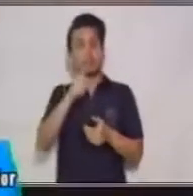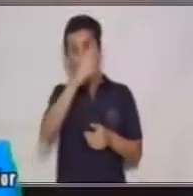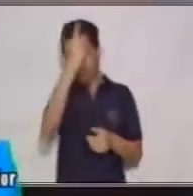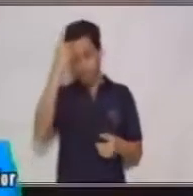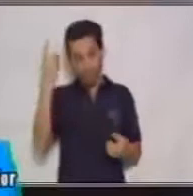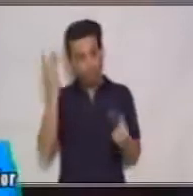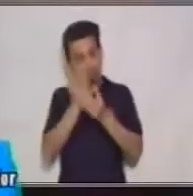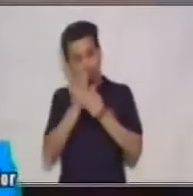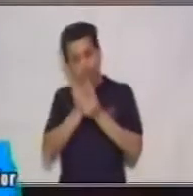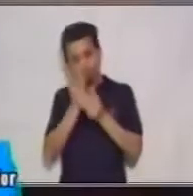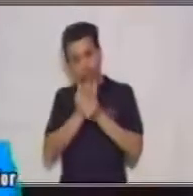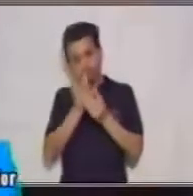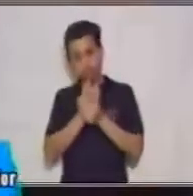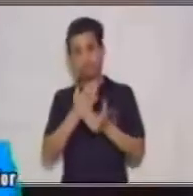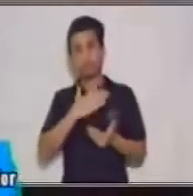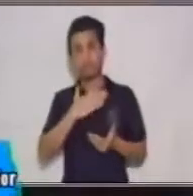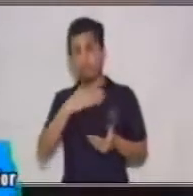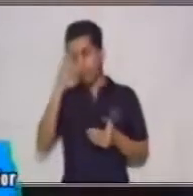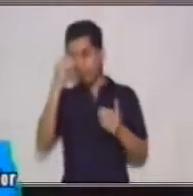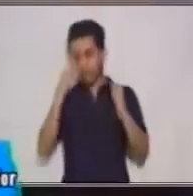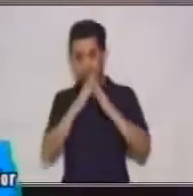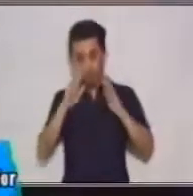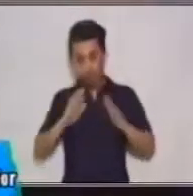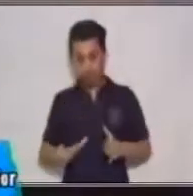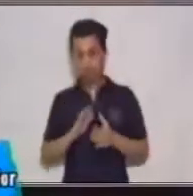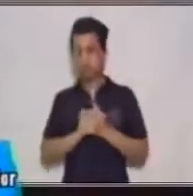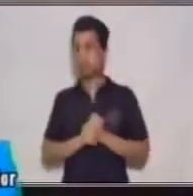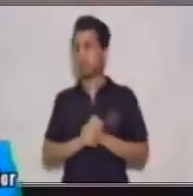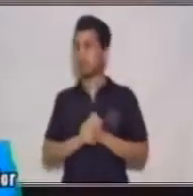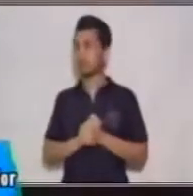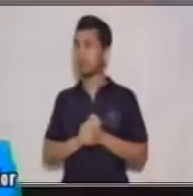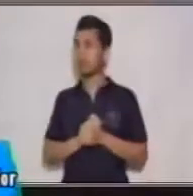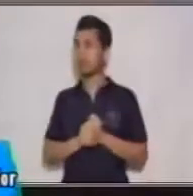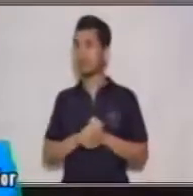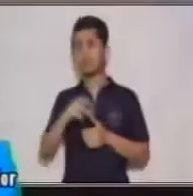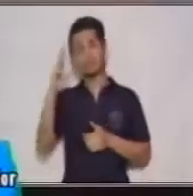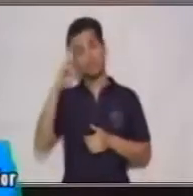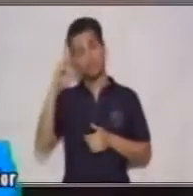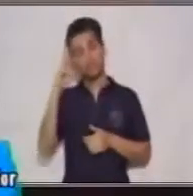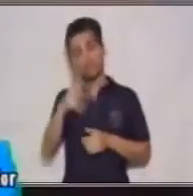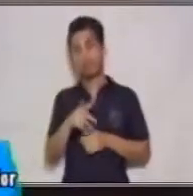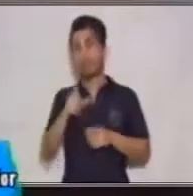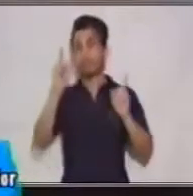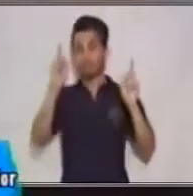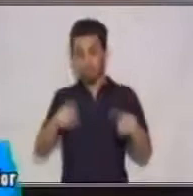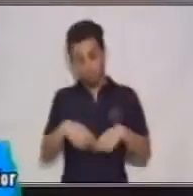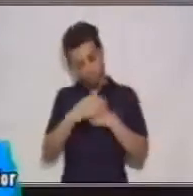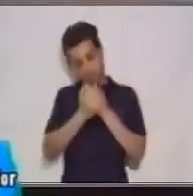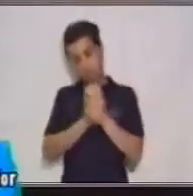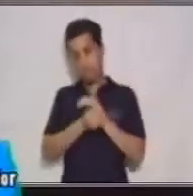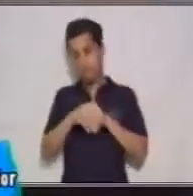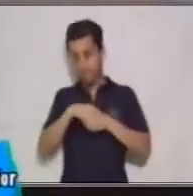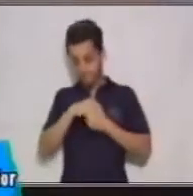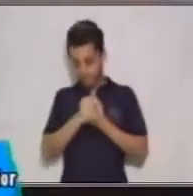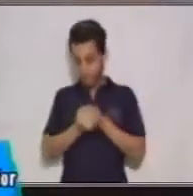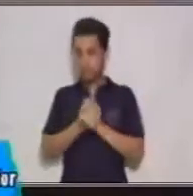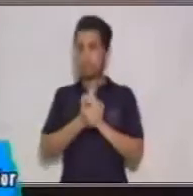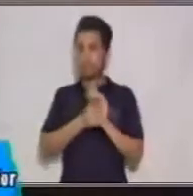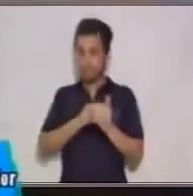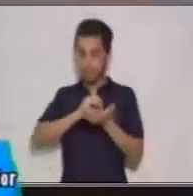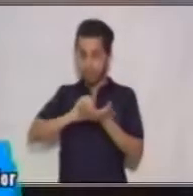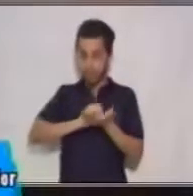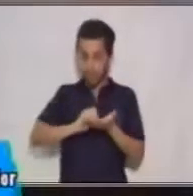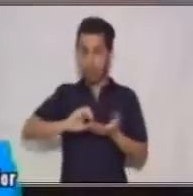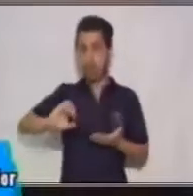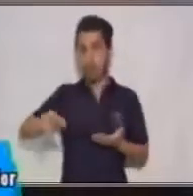en tu portafolio Aprendo en Casa. Te recuerdo lavarte constantemente las manos con agua